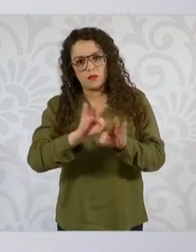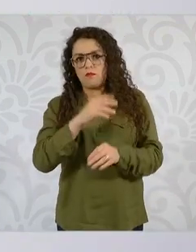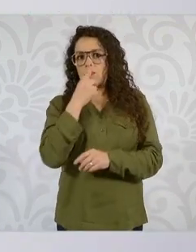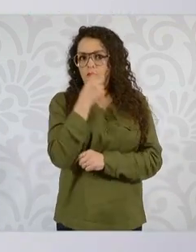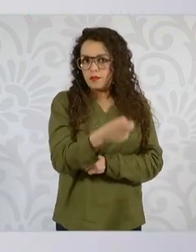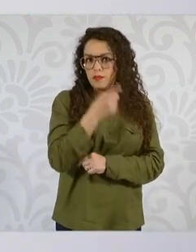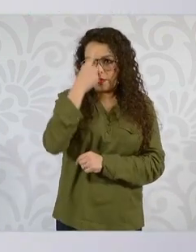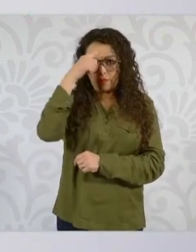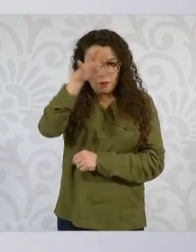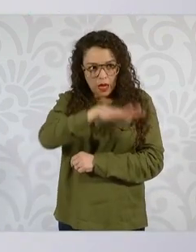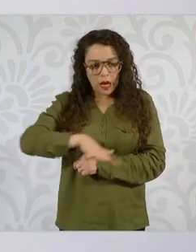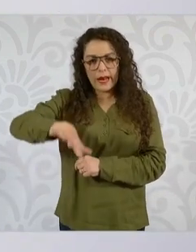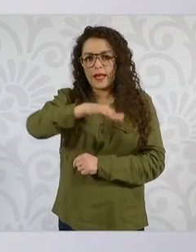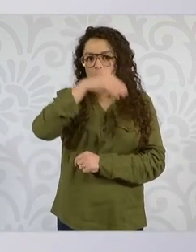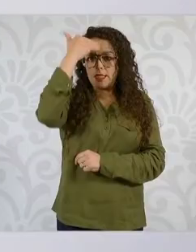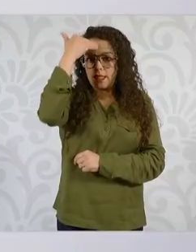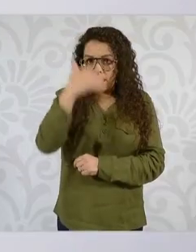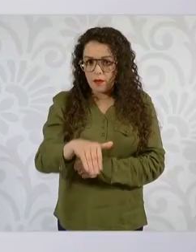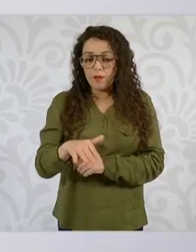elecciones